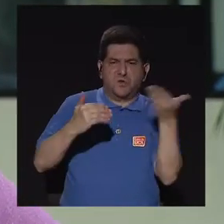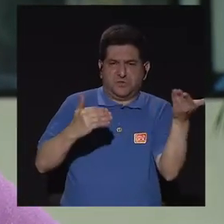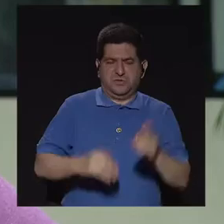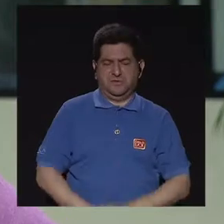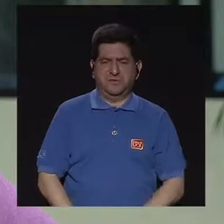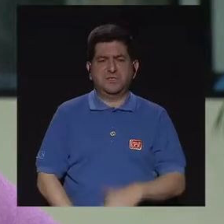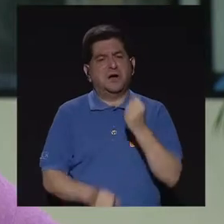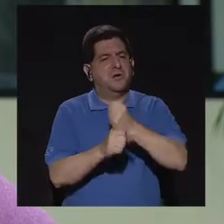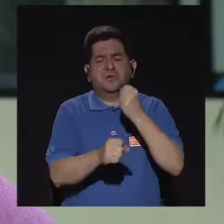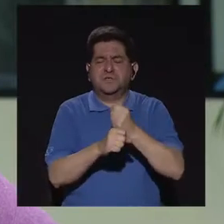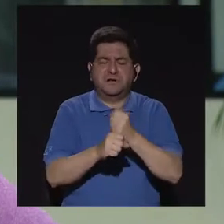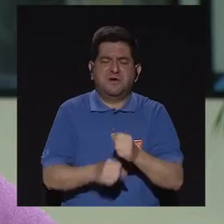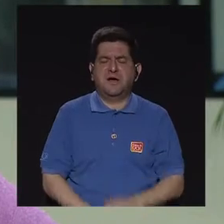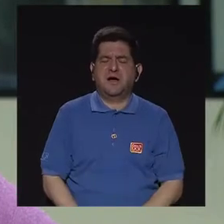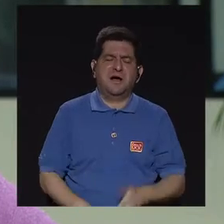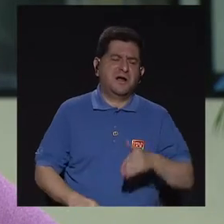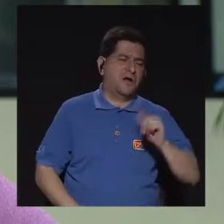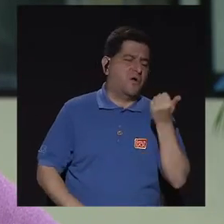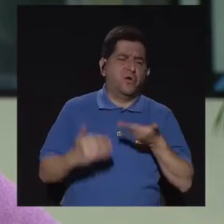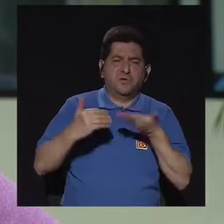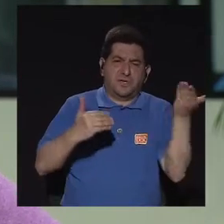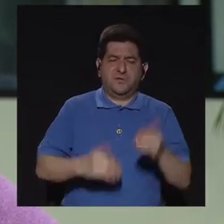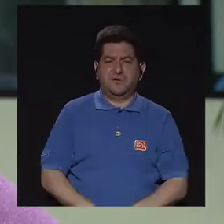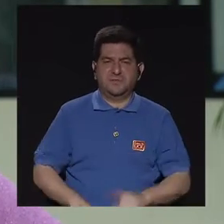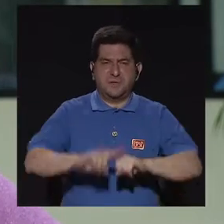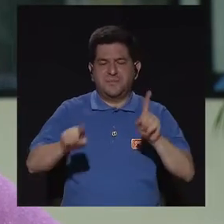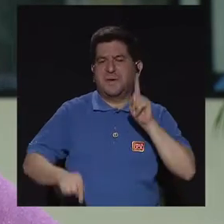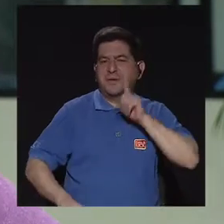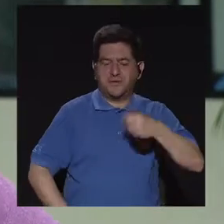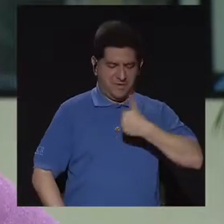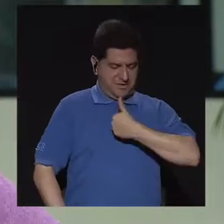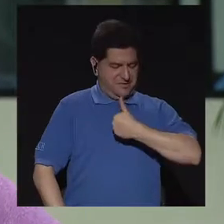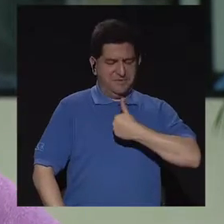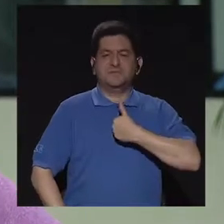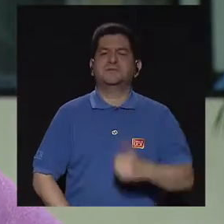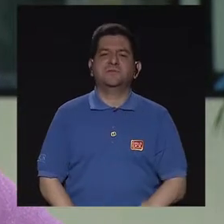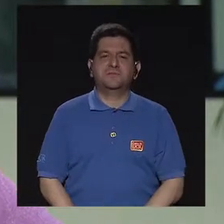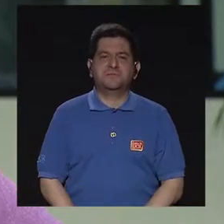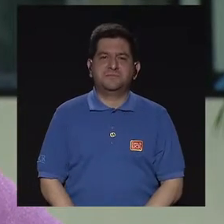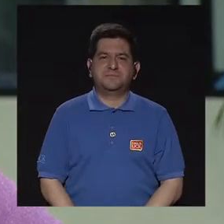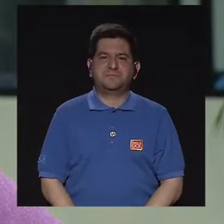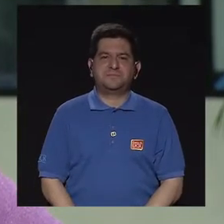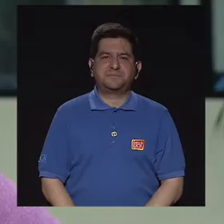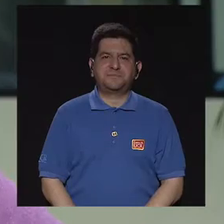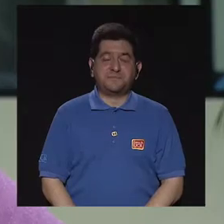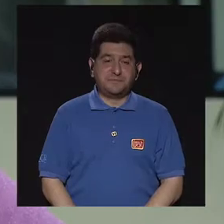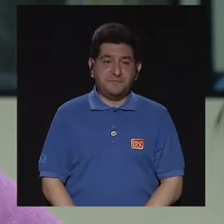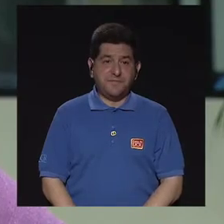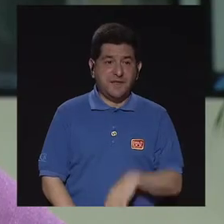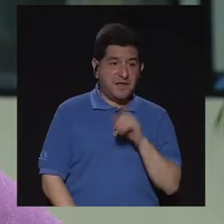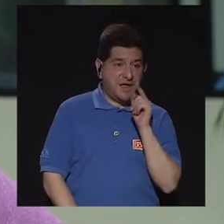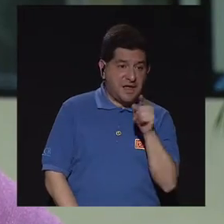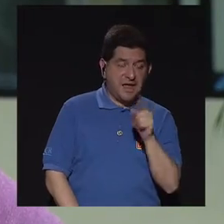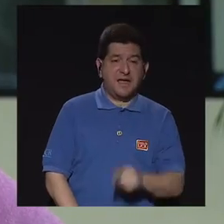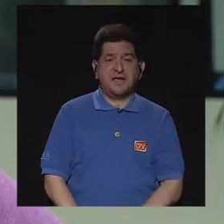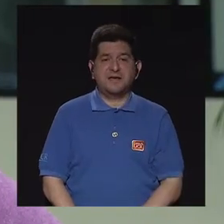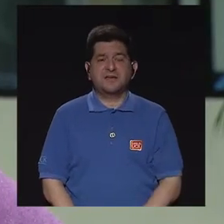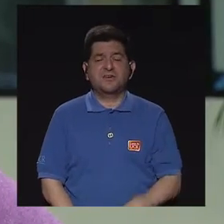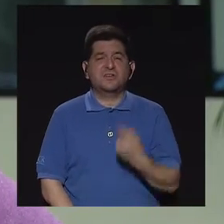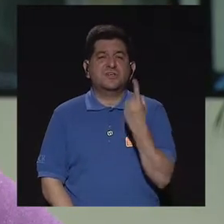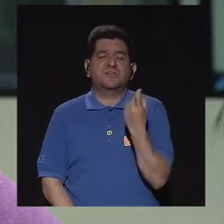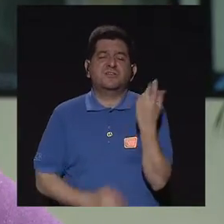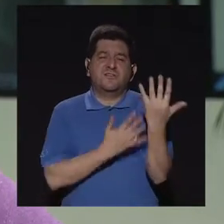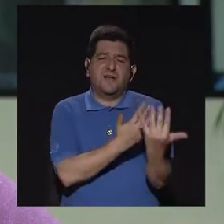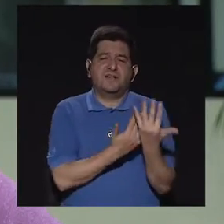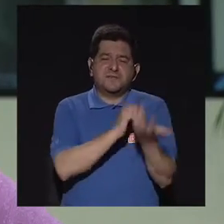a trabajar en otra cosa mientras encuentro trabajo, y en realidad es una mentira, se están mintiendo ellos mismos muchas veces y se rinden, les falta una